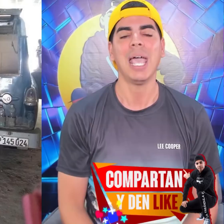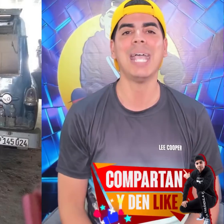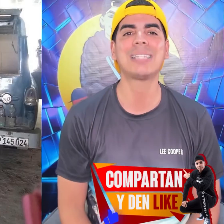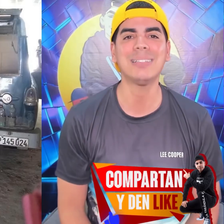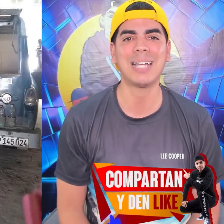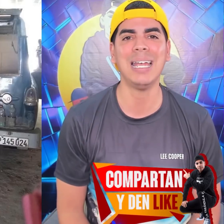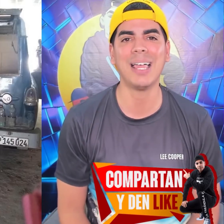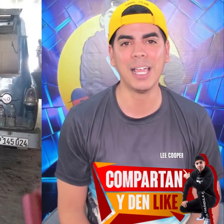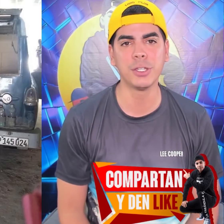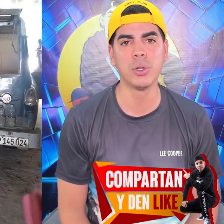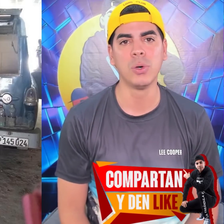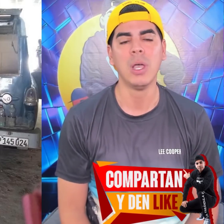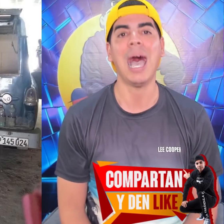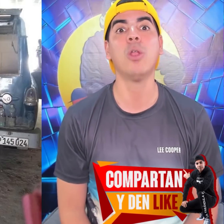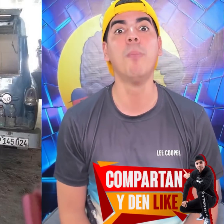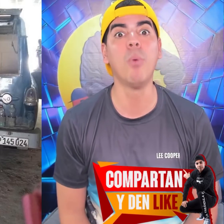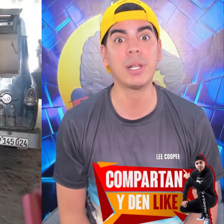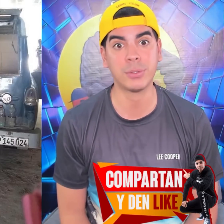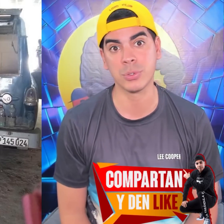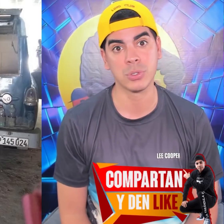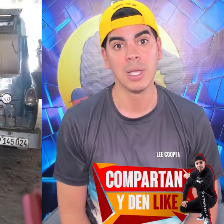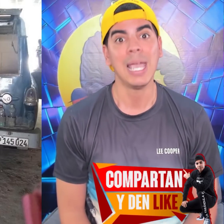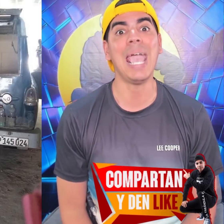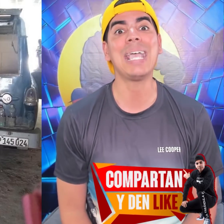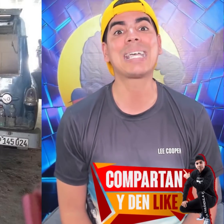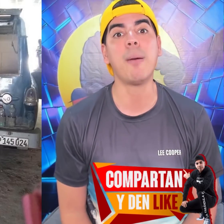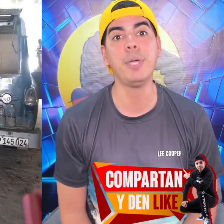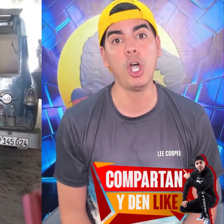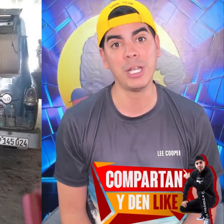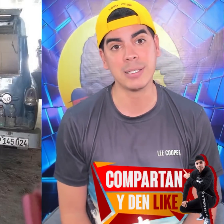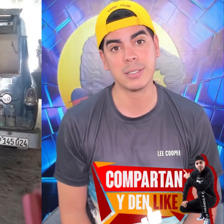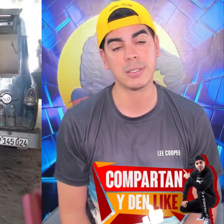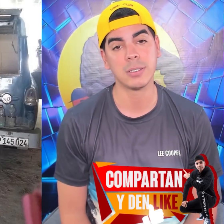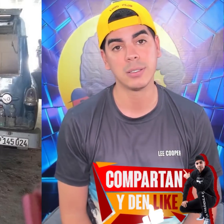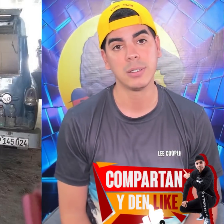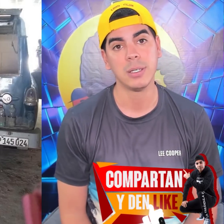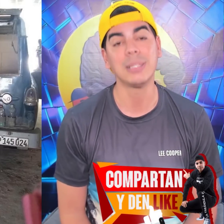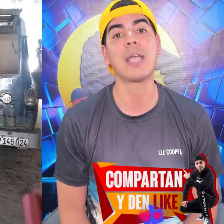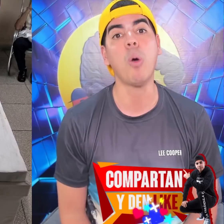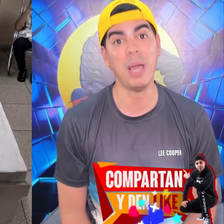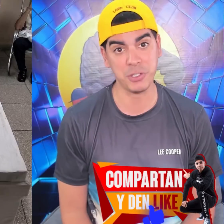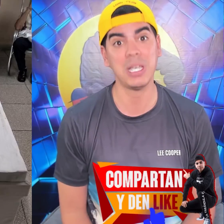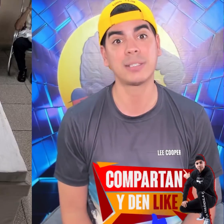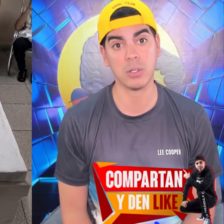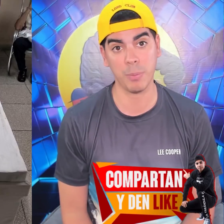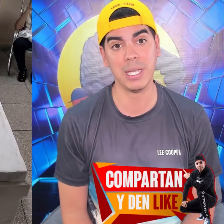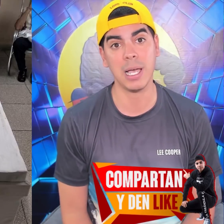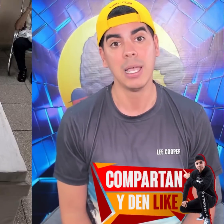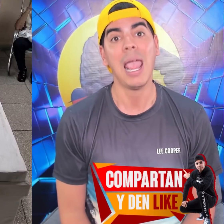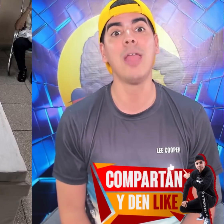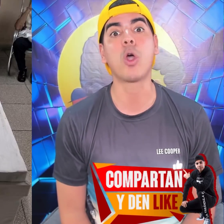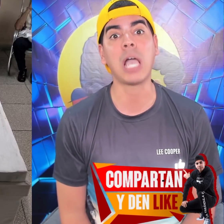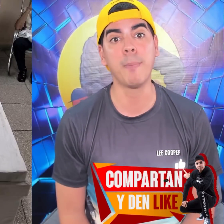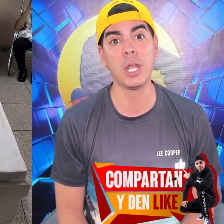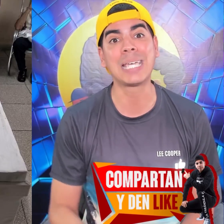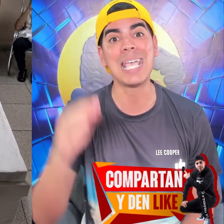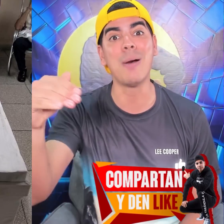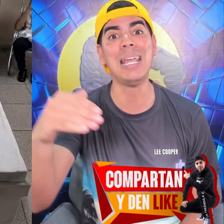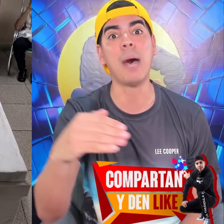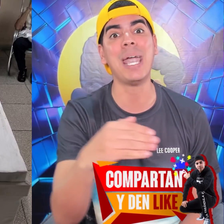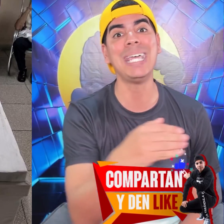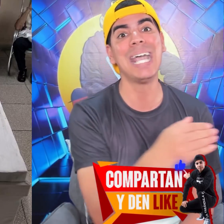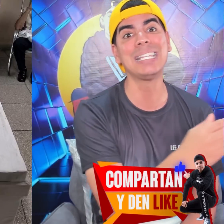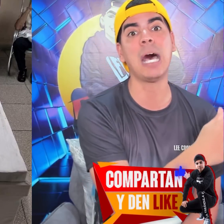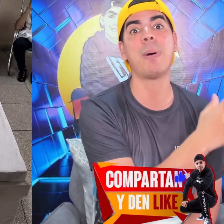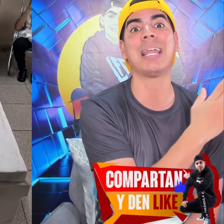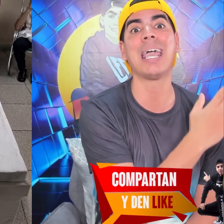verdad. Están trasladando a los muertos en camiones de comercio y gastronomía, en los camiones que